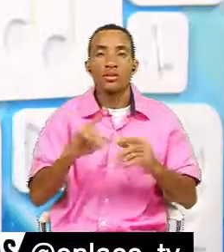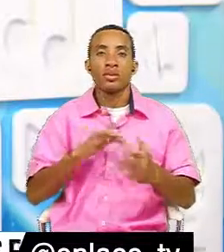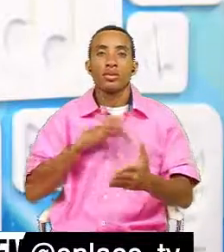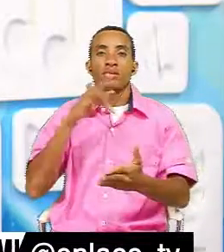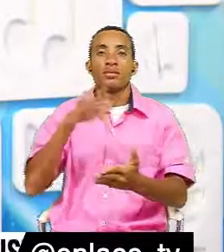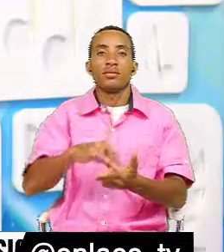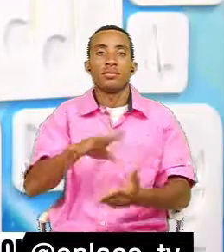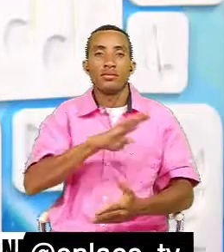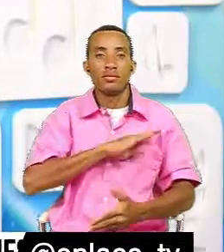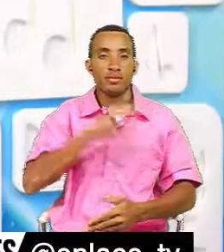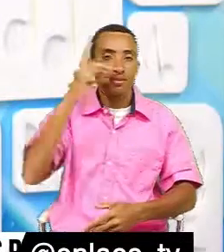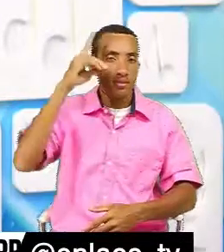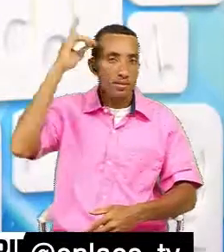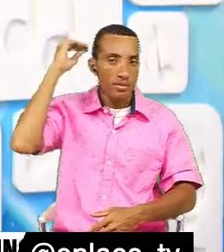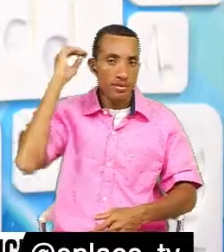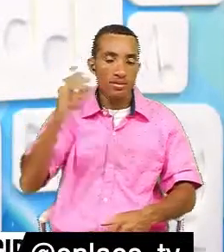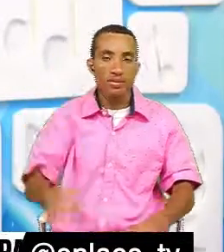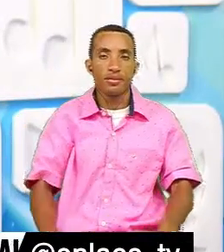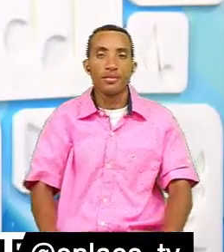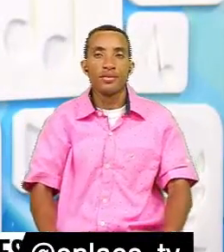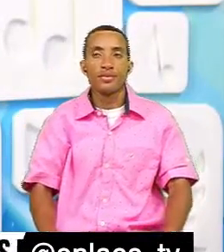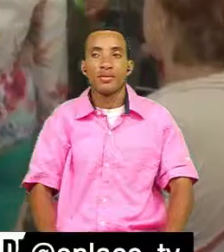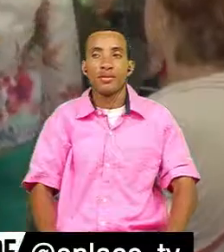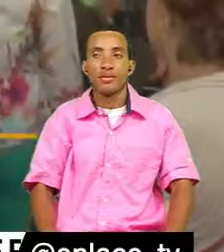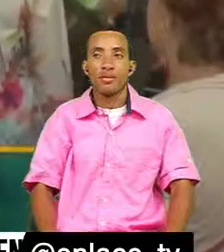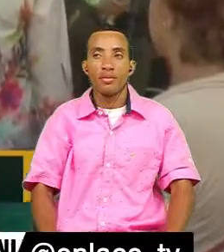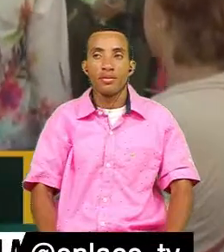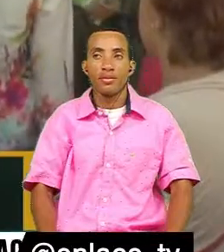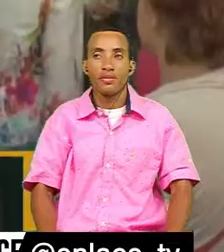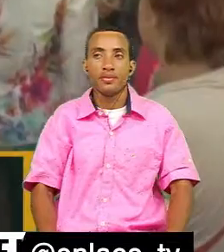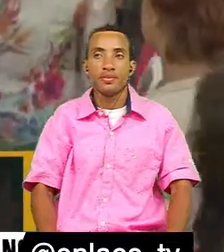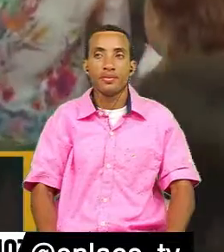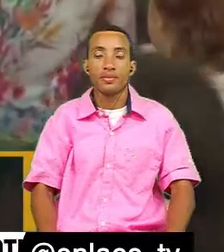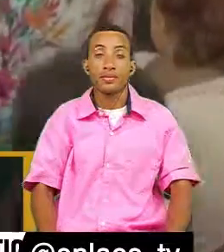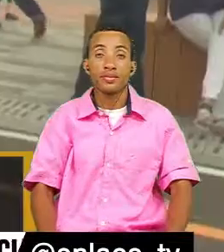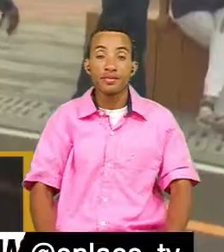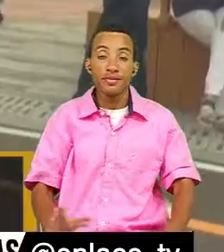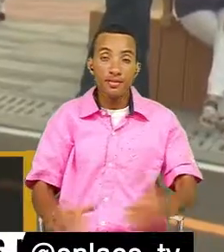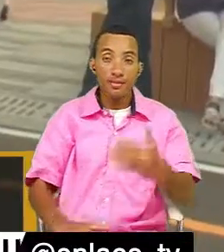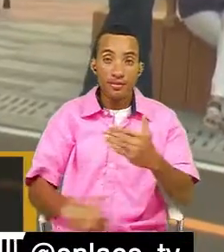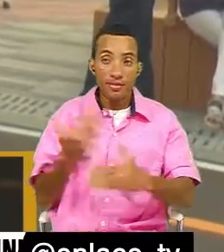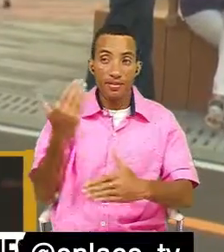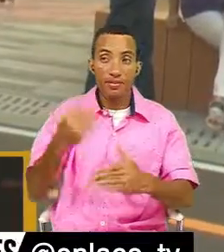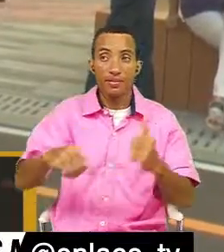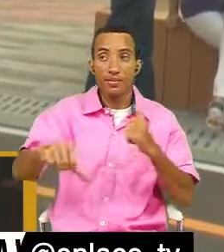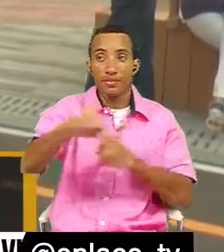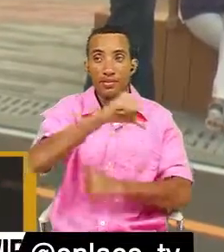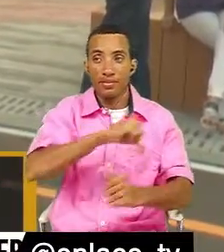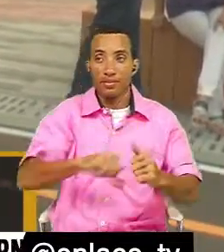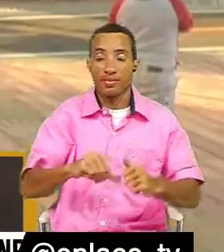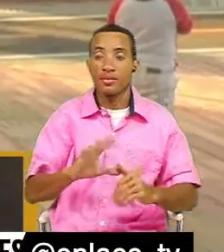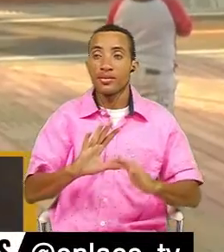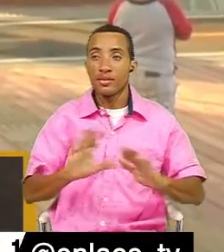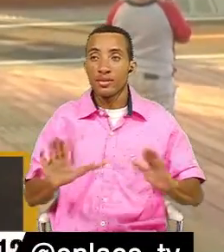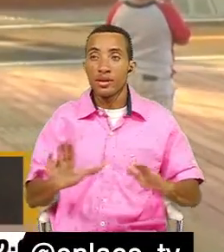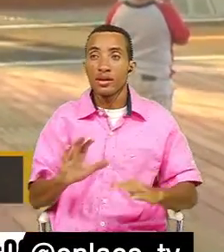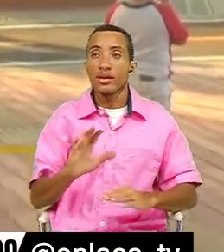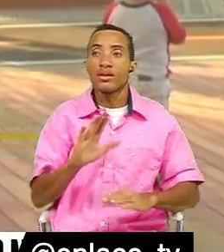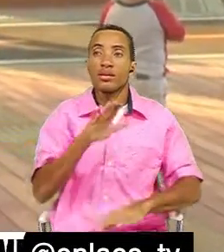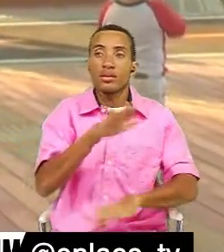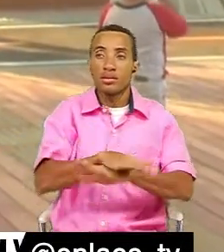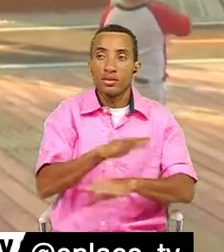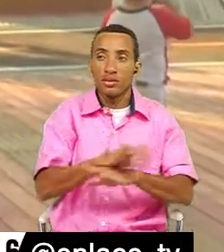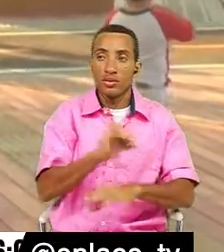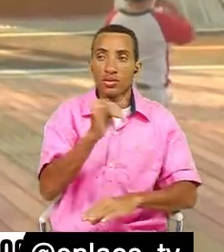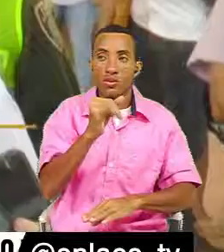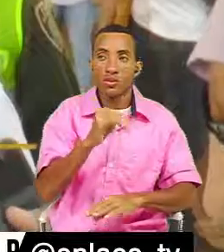Bermeja, Darío Echeverri. El acto inaugural del Parque Gonzalo Jiménez de Quesada se dio la tarde de este jueves con presencia del alcalde Darío